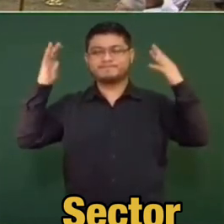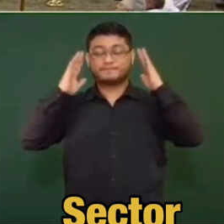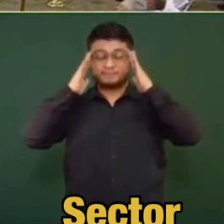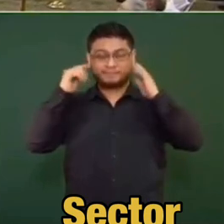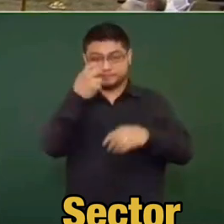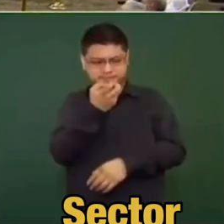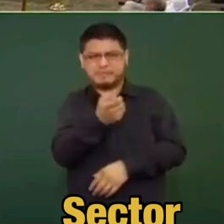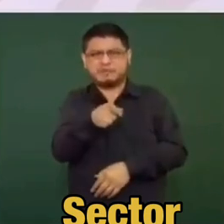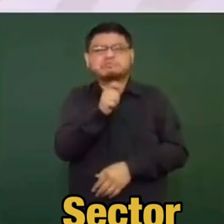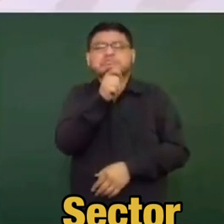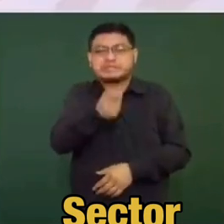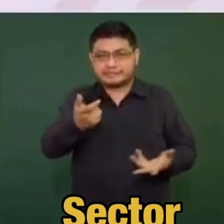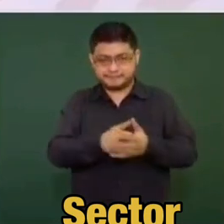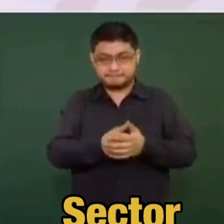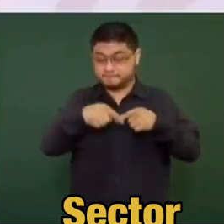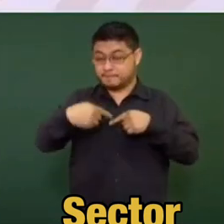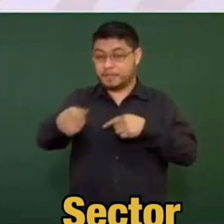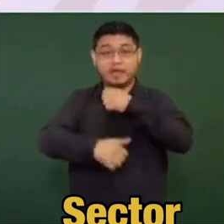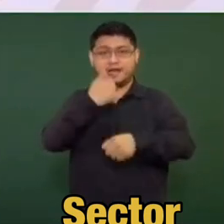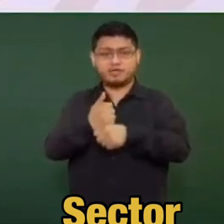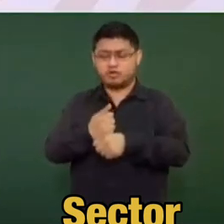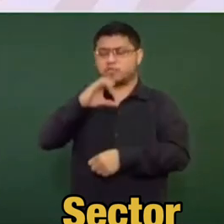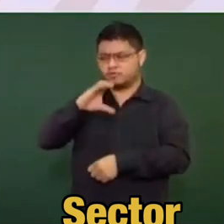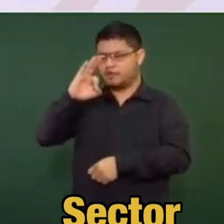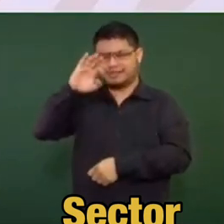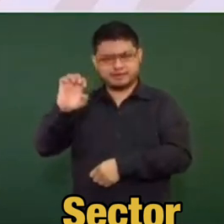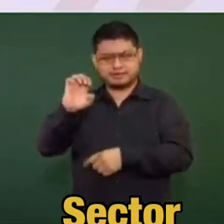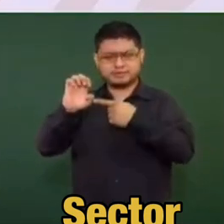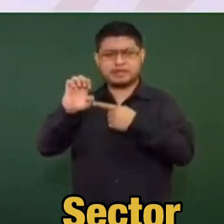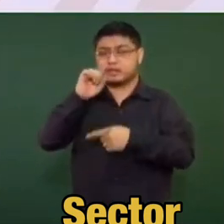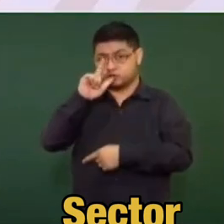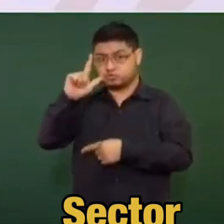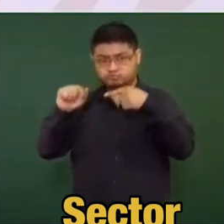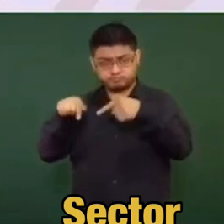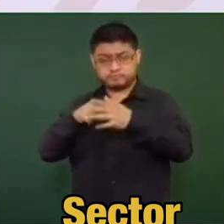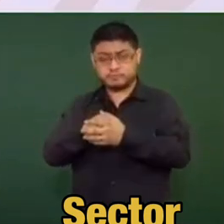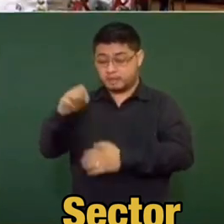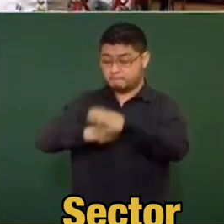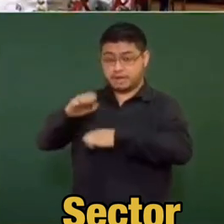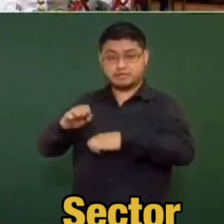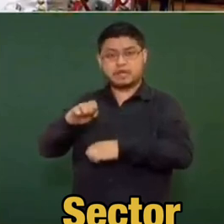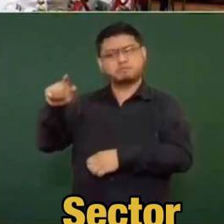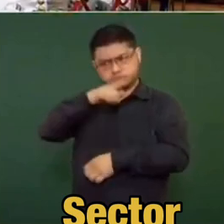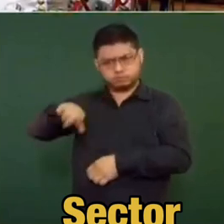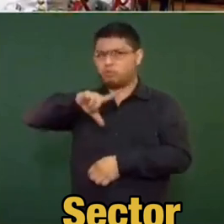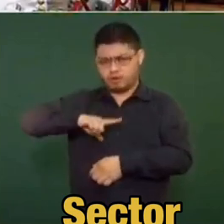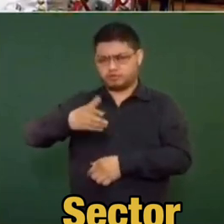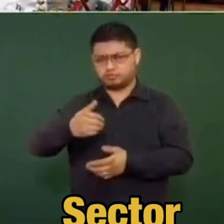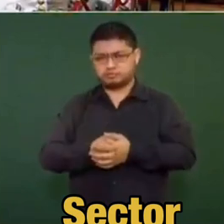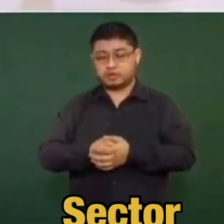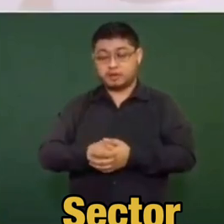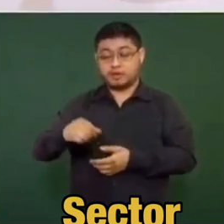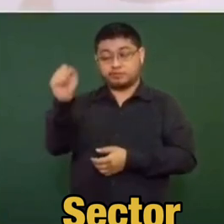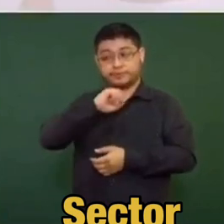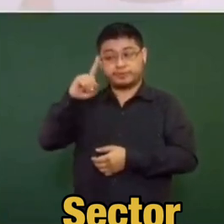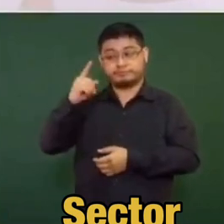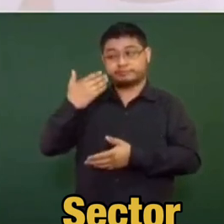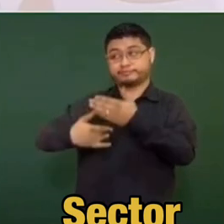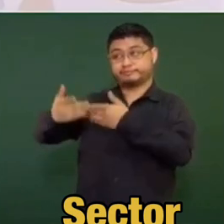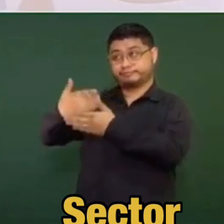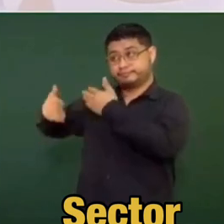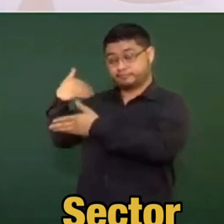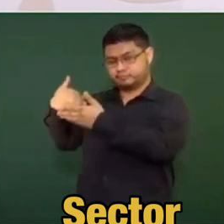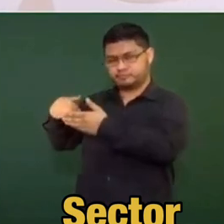nos permitirá asegurar que el año próximo la Comisión Federal de Electricidad, empresa pública que las autoridades anteriores estaban empeñadas en